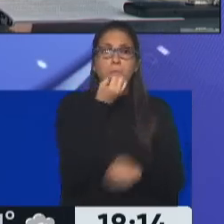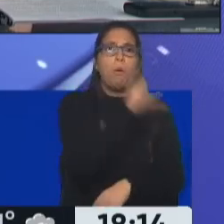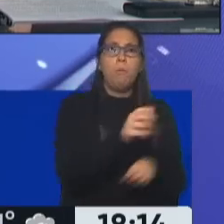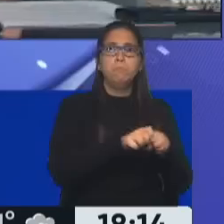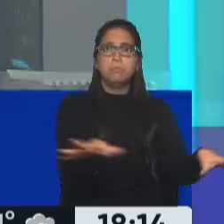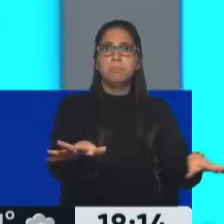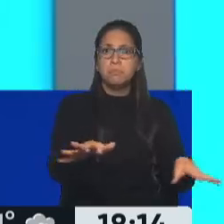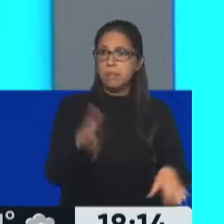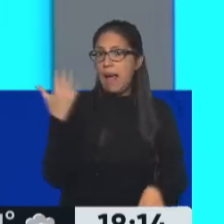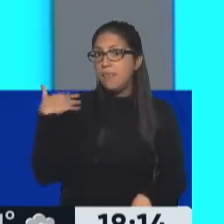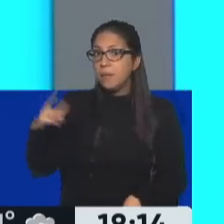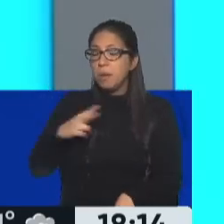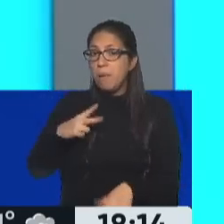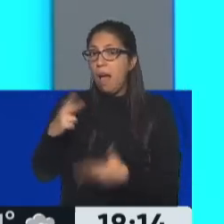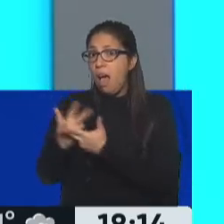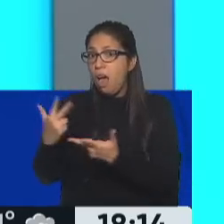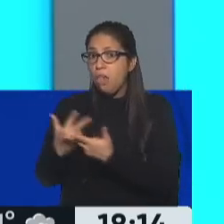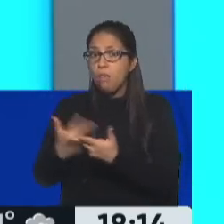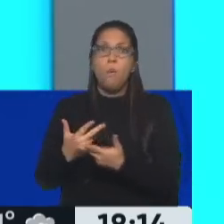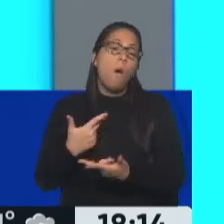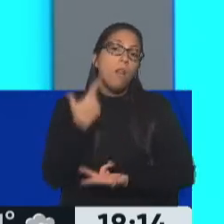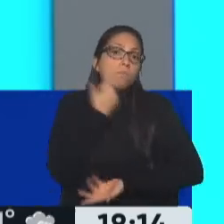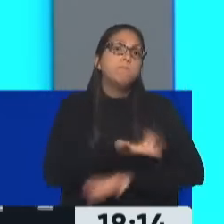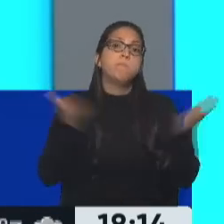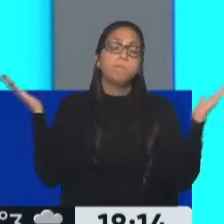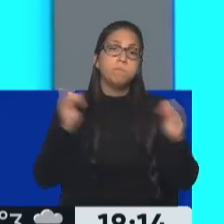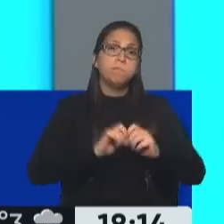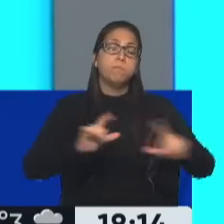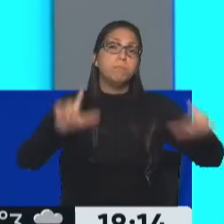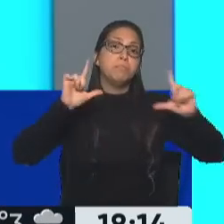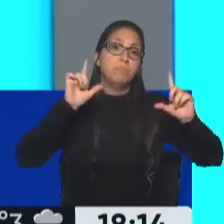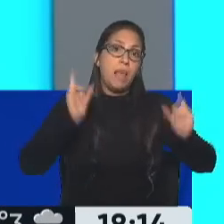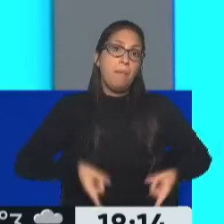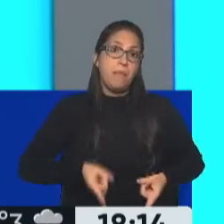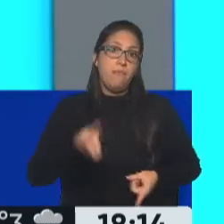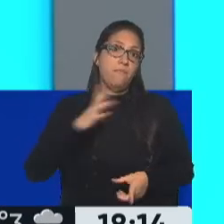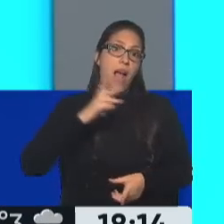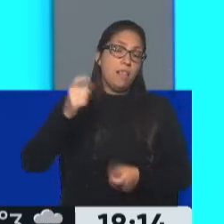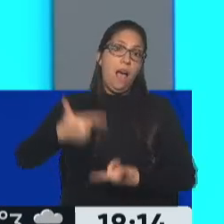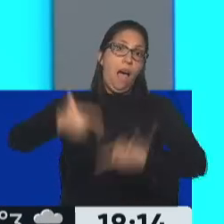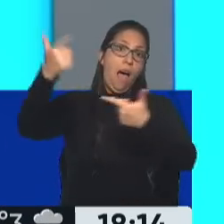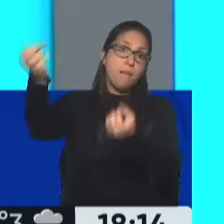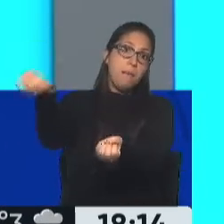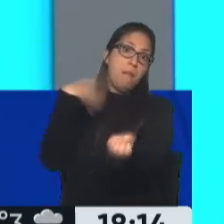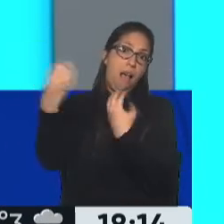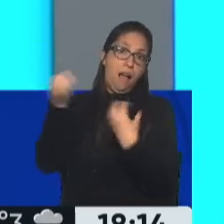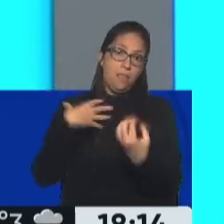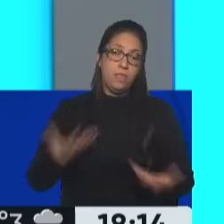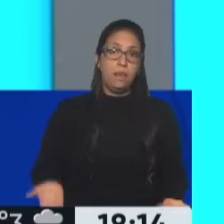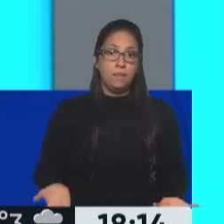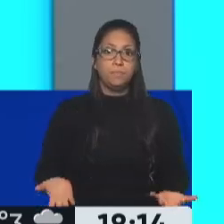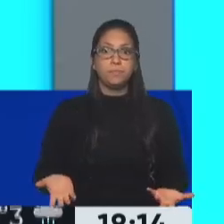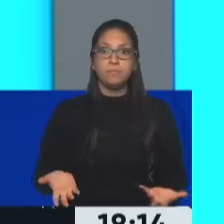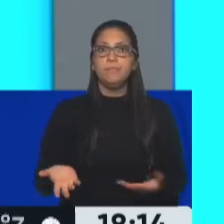manera privada, pero que, bueno, necesitó hacerlo también de manera pública, y por supuesto todo esto genera especulación y lo venimos